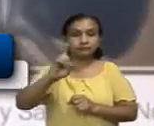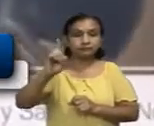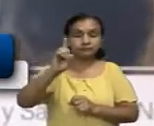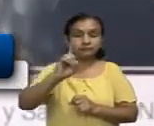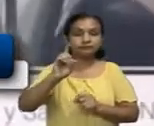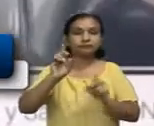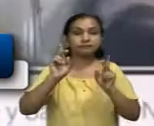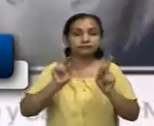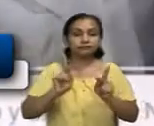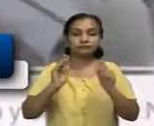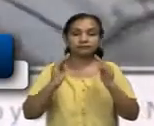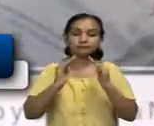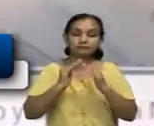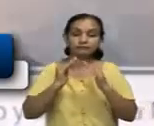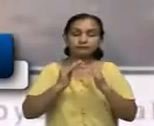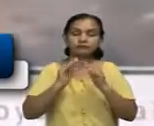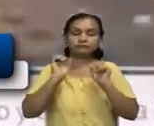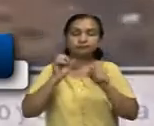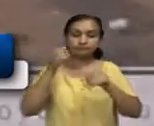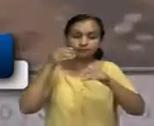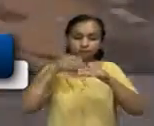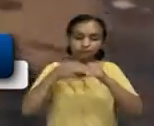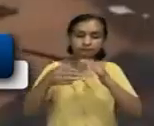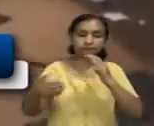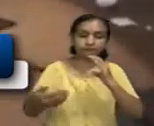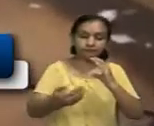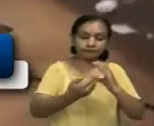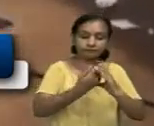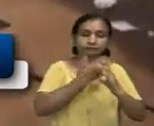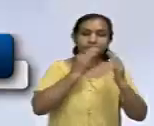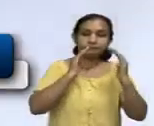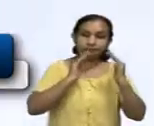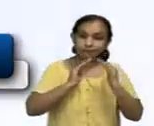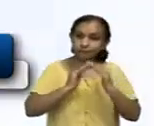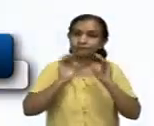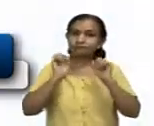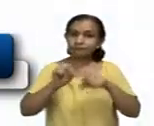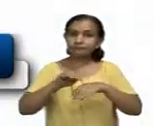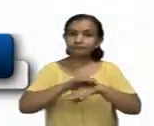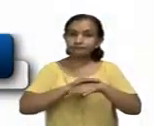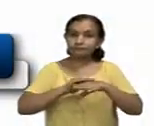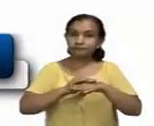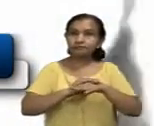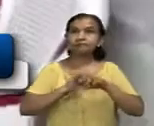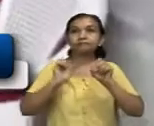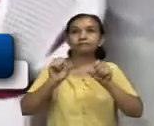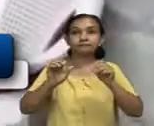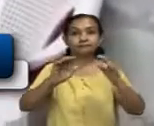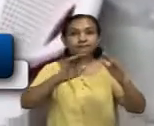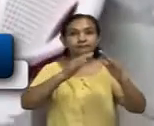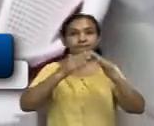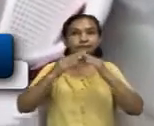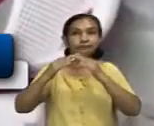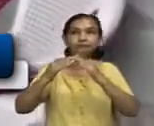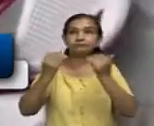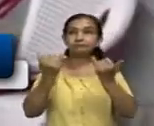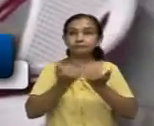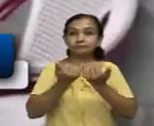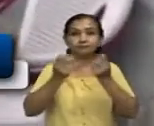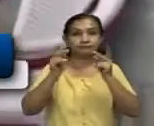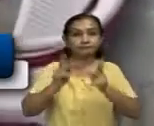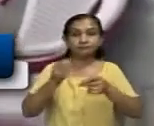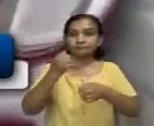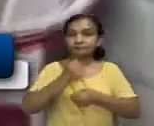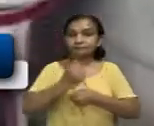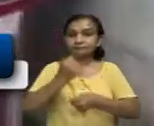la población y nos permitan la entrada. Eso es muy bueno, claro. Igualmente sucede también en los barrios, porque en los barrios hay personas que